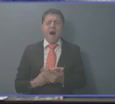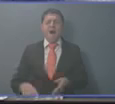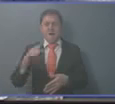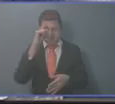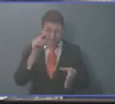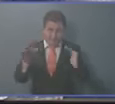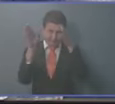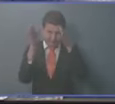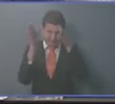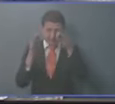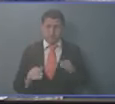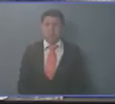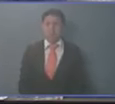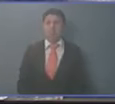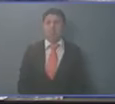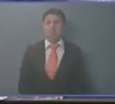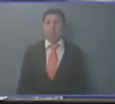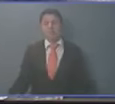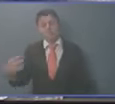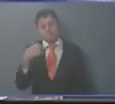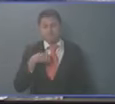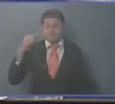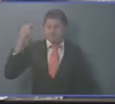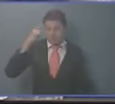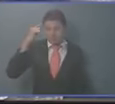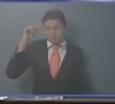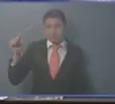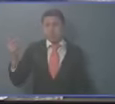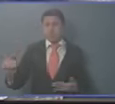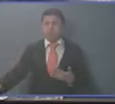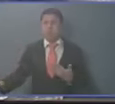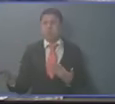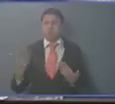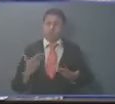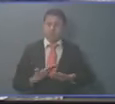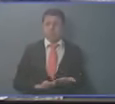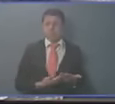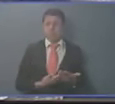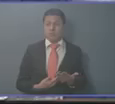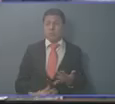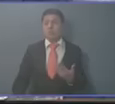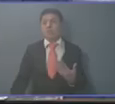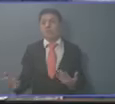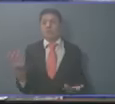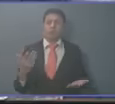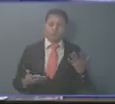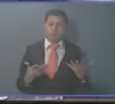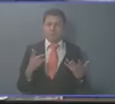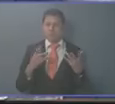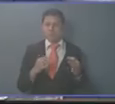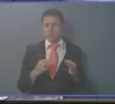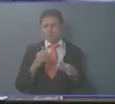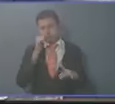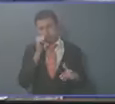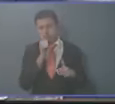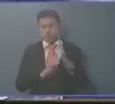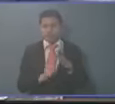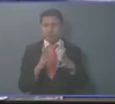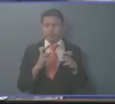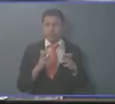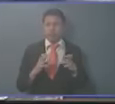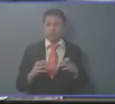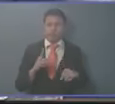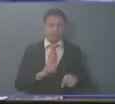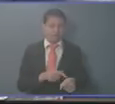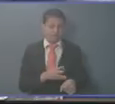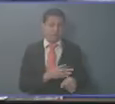sensatas. Pienso que hay otras propuestas que tienen quizás un interés mezquino de quererla